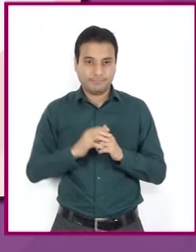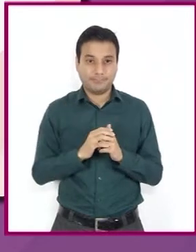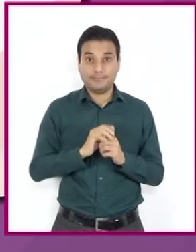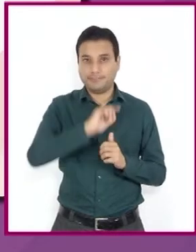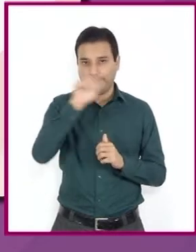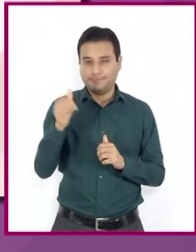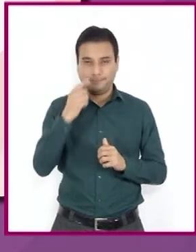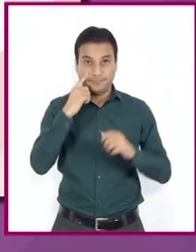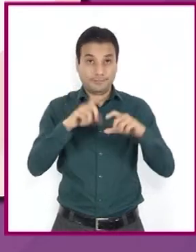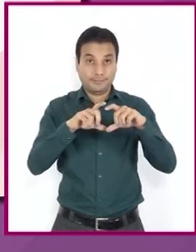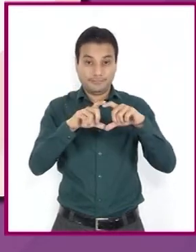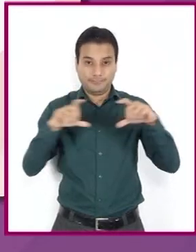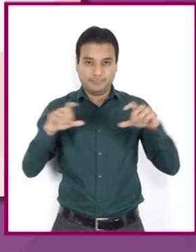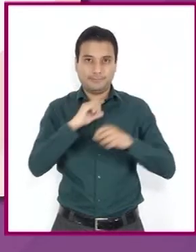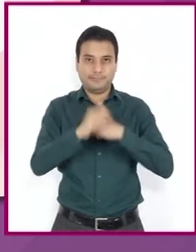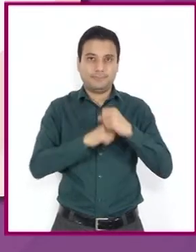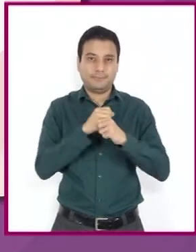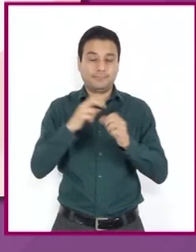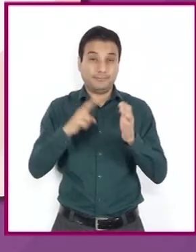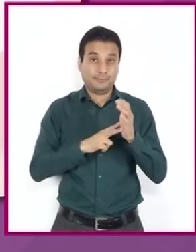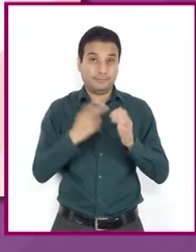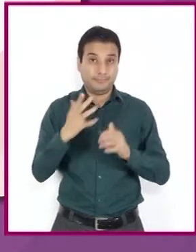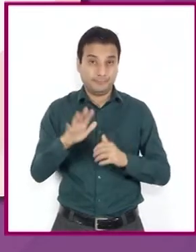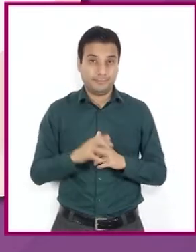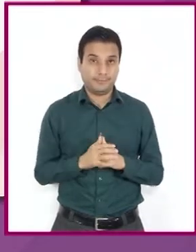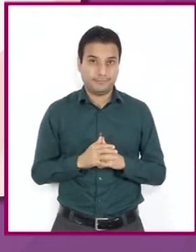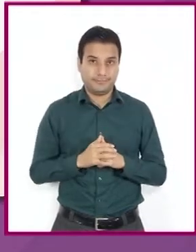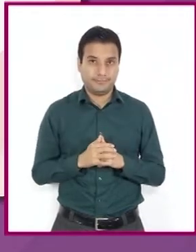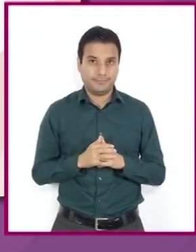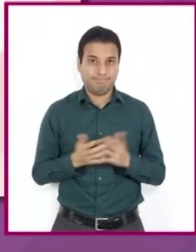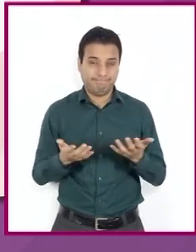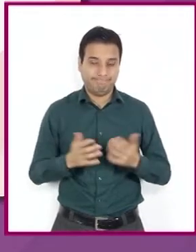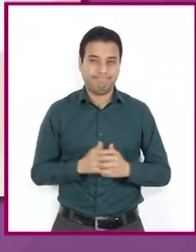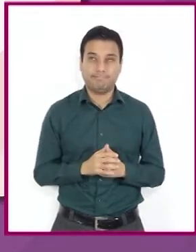el párrafo que nos lleva a 2010, que es este.